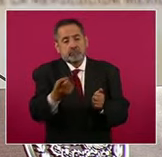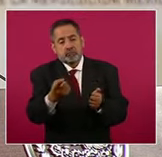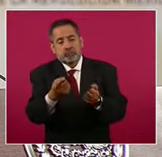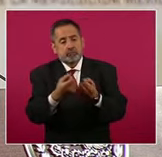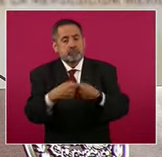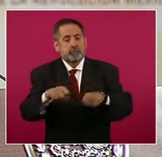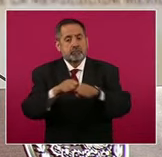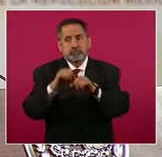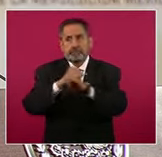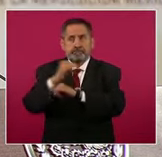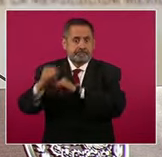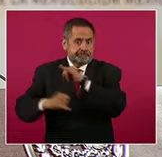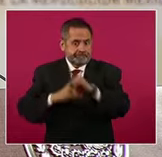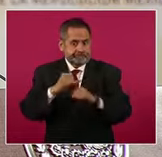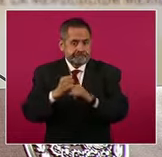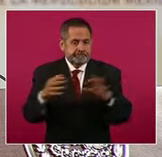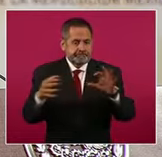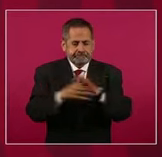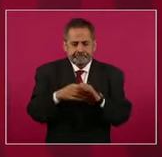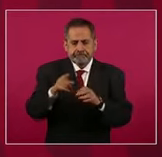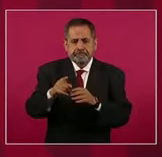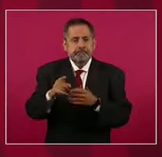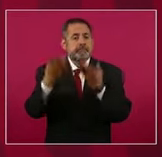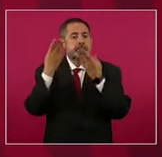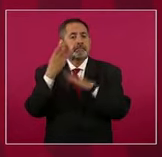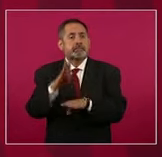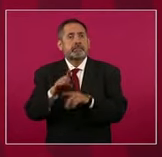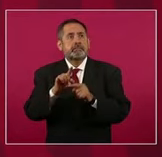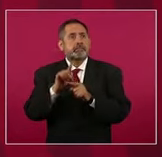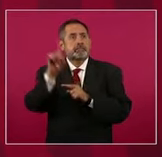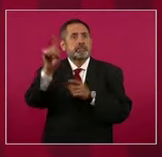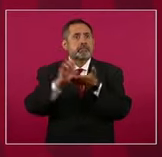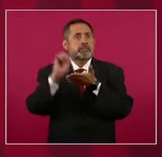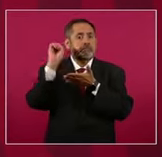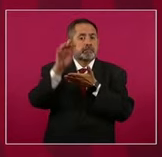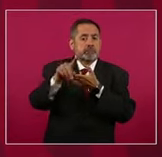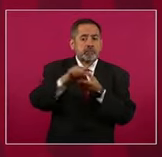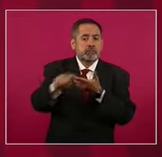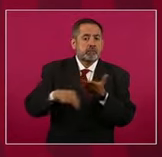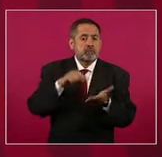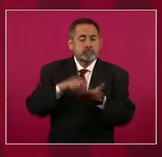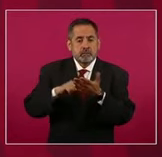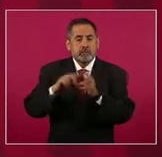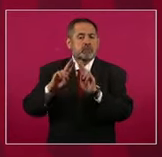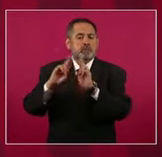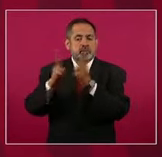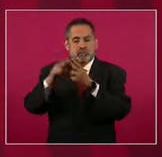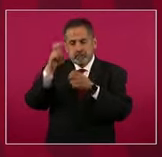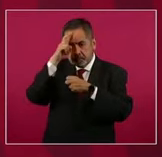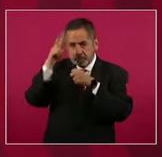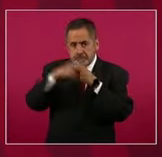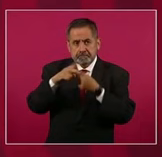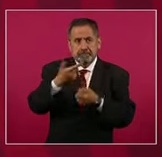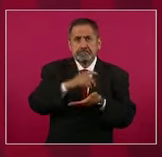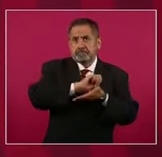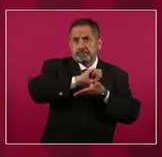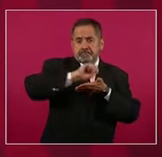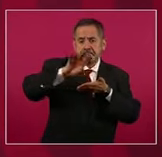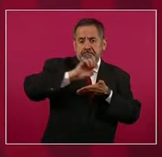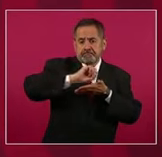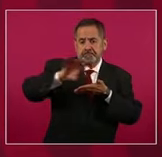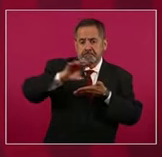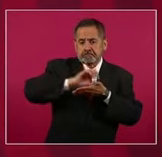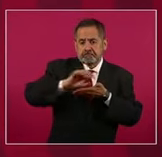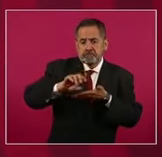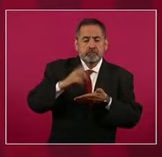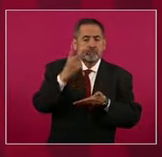empresa transnacional, tienen una cuenta en un banco con sede en la Unión Europea, y a través de esta enviaron